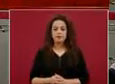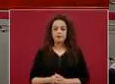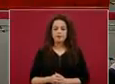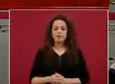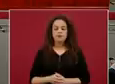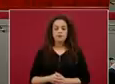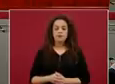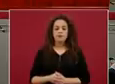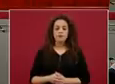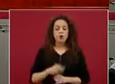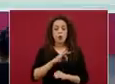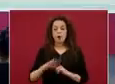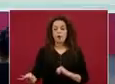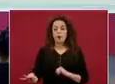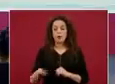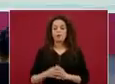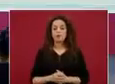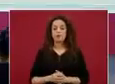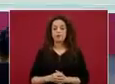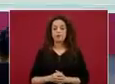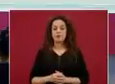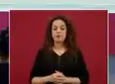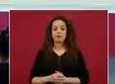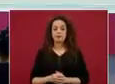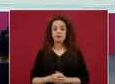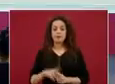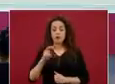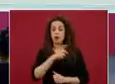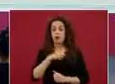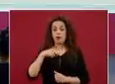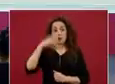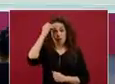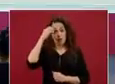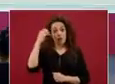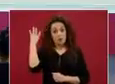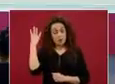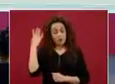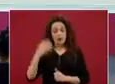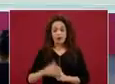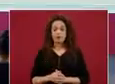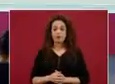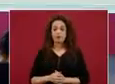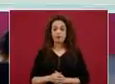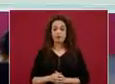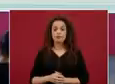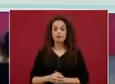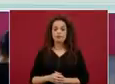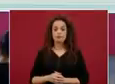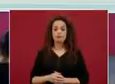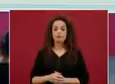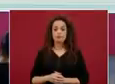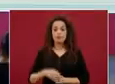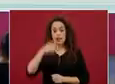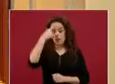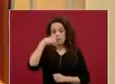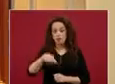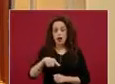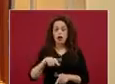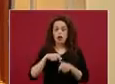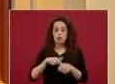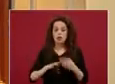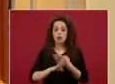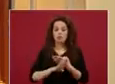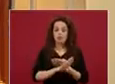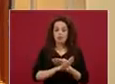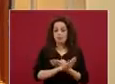Y finalmente hay que recordar que para seguir mitigando esta epidemia todo